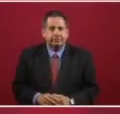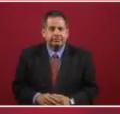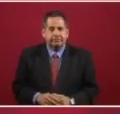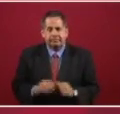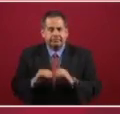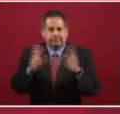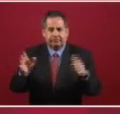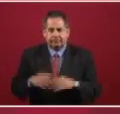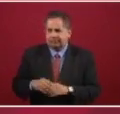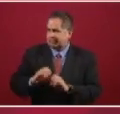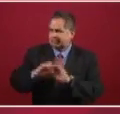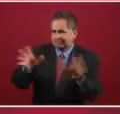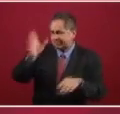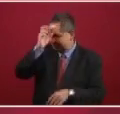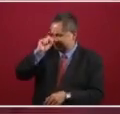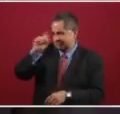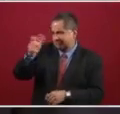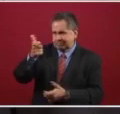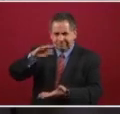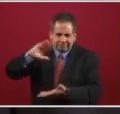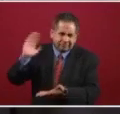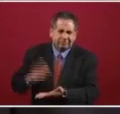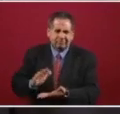Van a decir, de acuerdo,